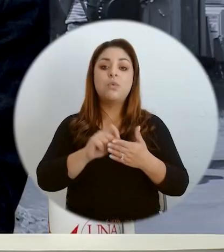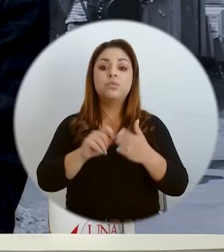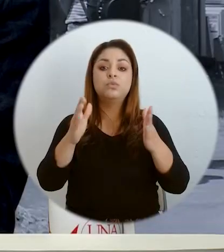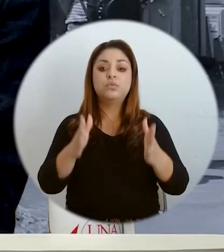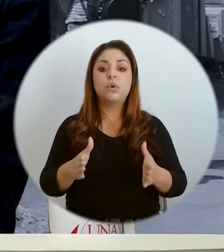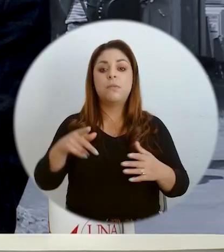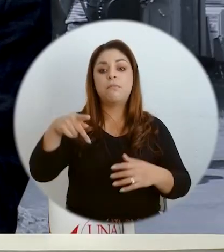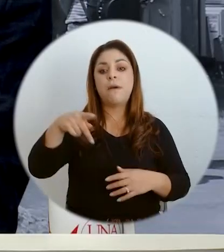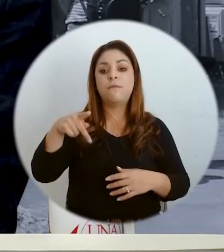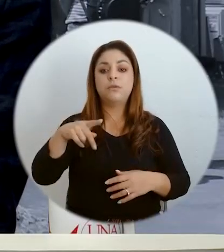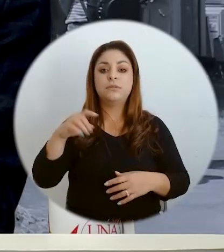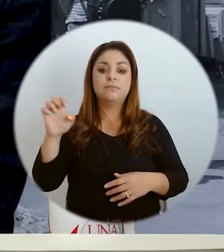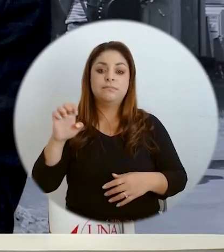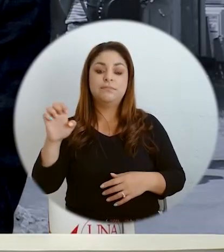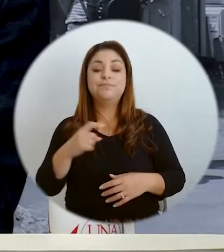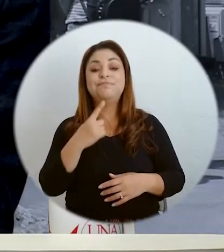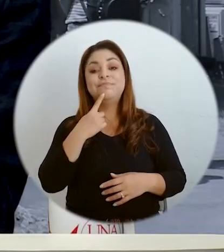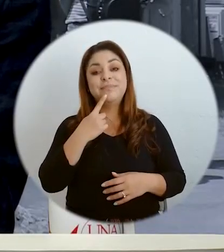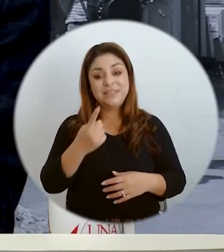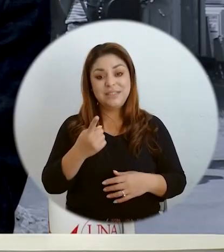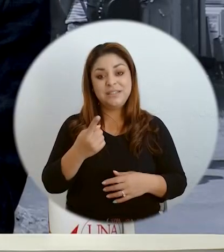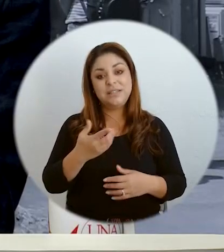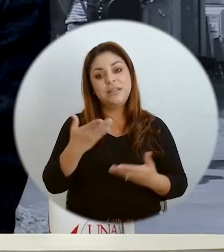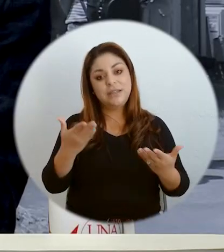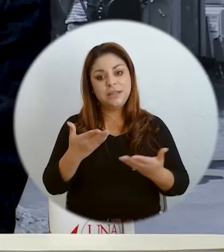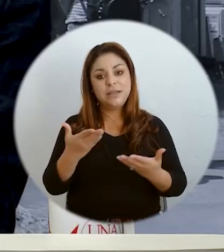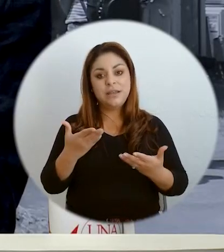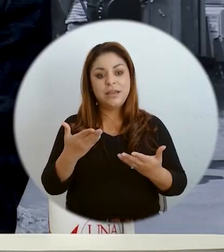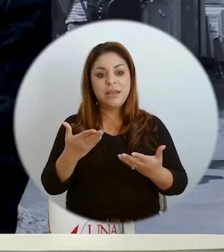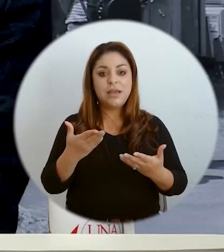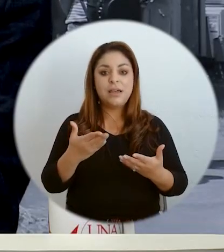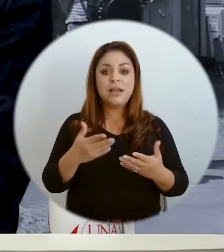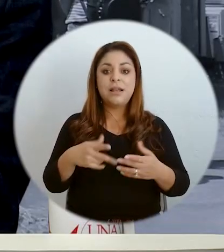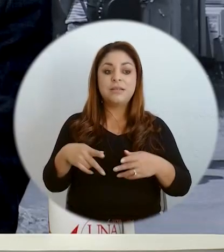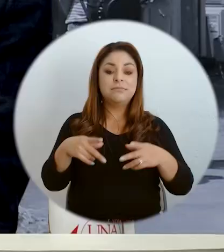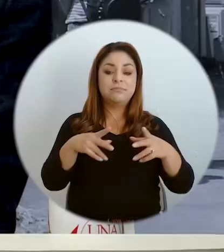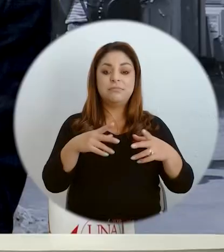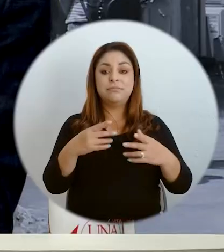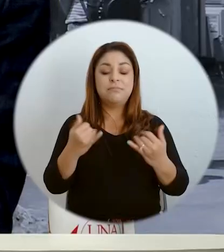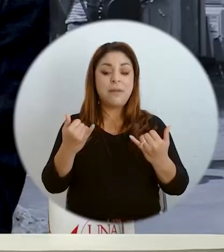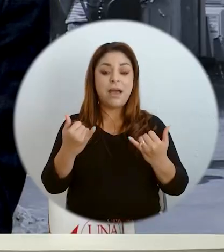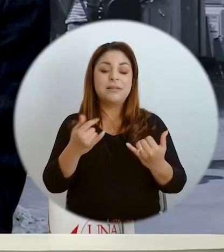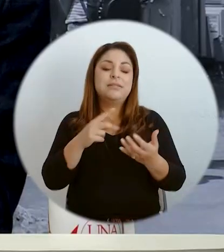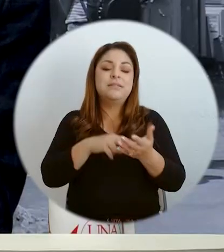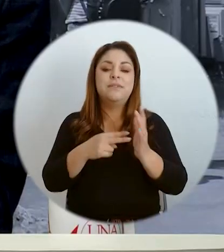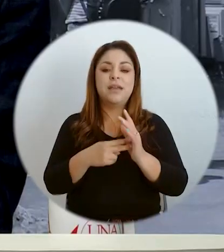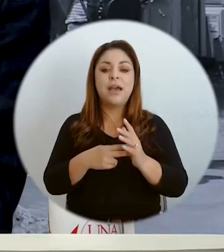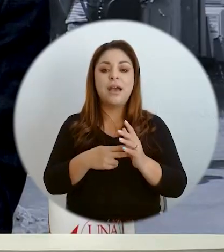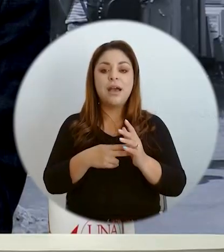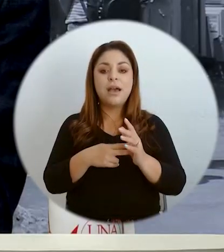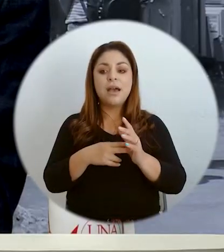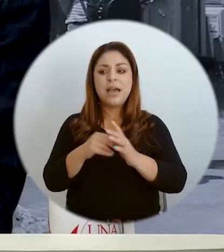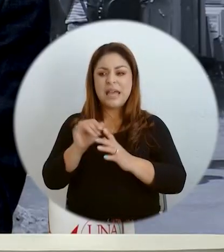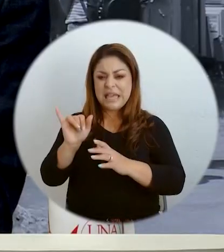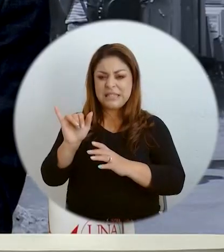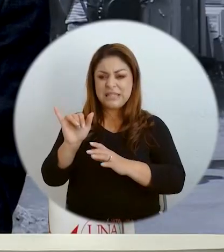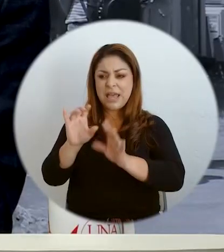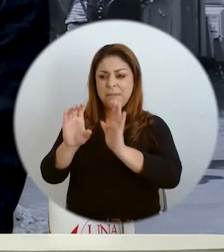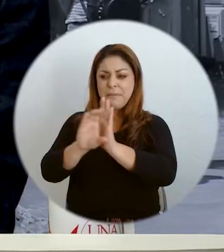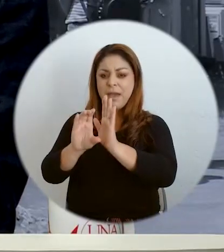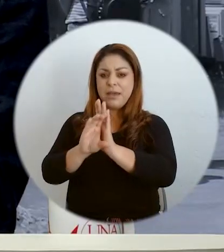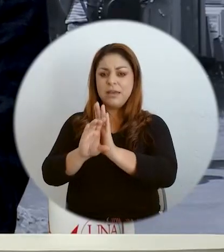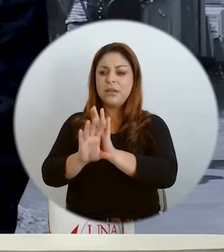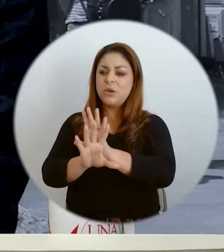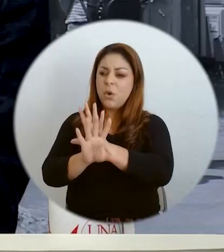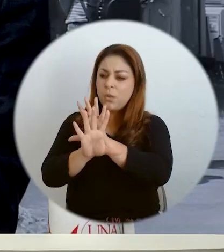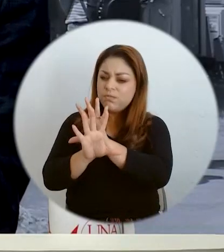De hecho, hay un autor, Pablo Stefanoni, que plantea que la rebelión se volvió de derecha. O sea, lo que quiere decir es, bueno,